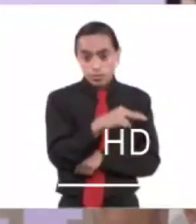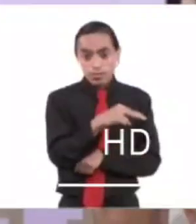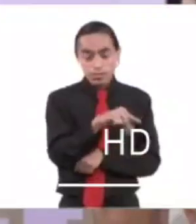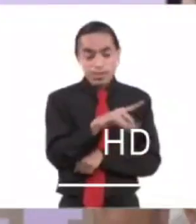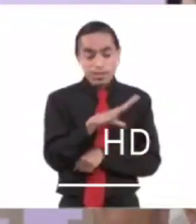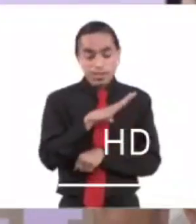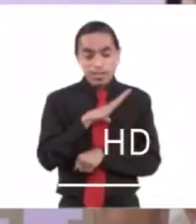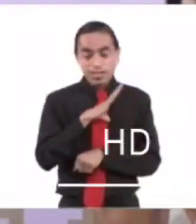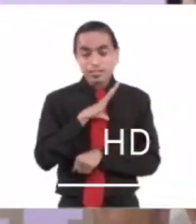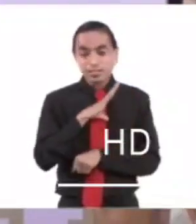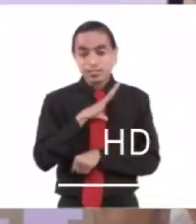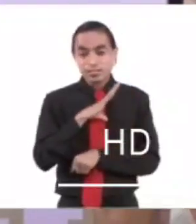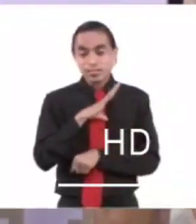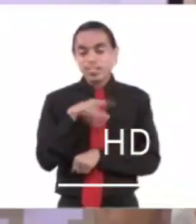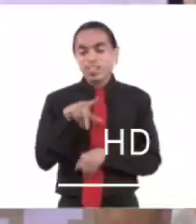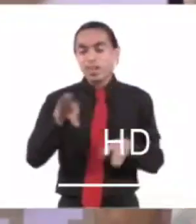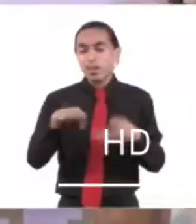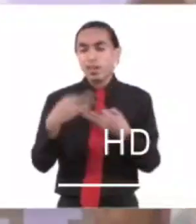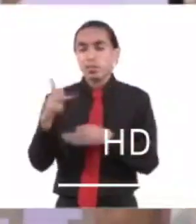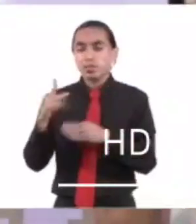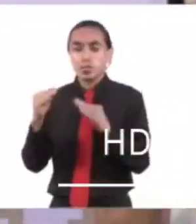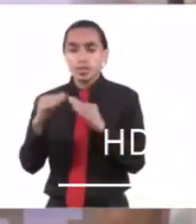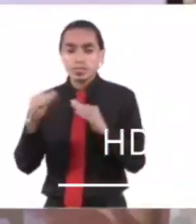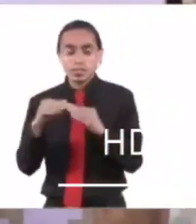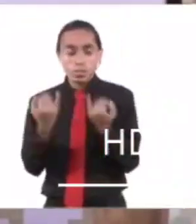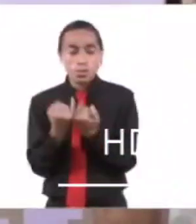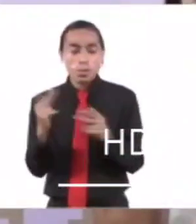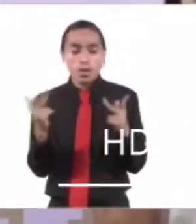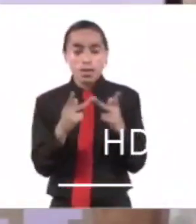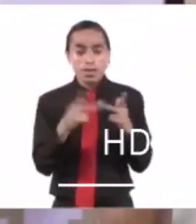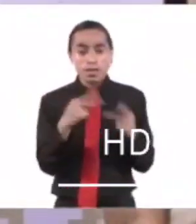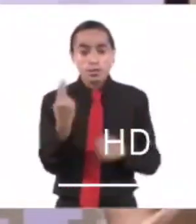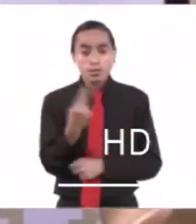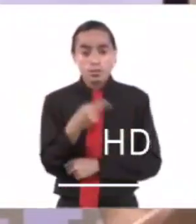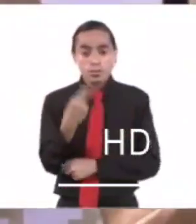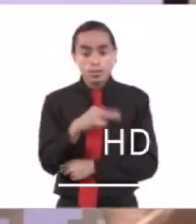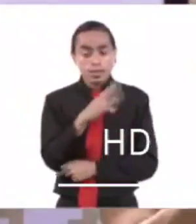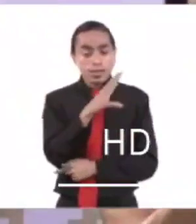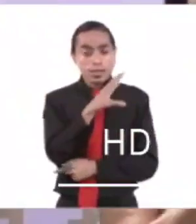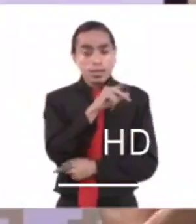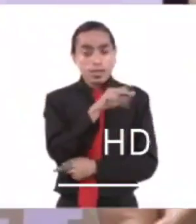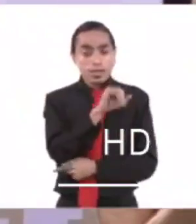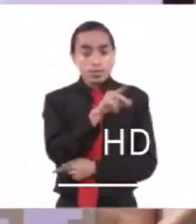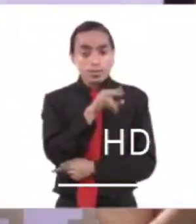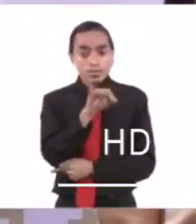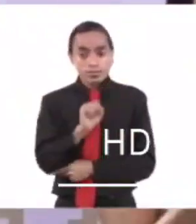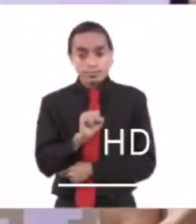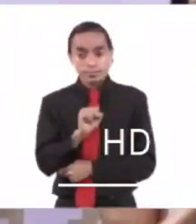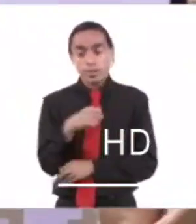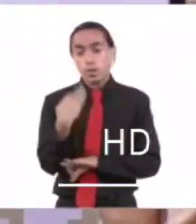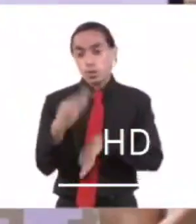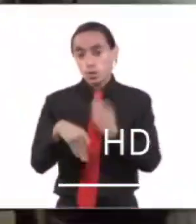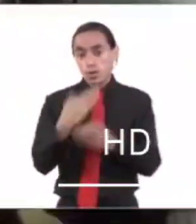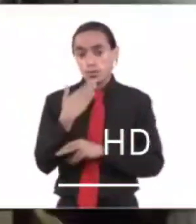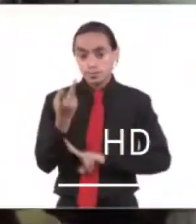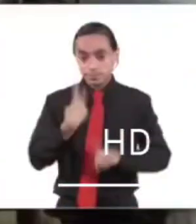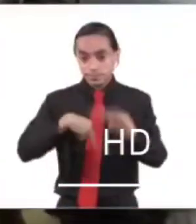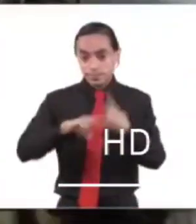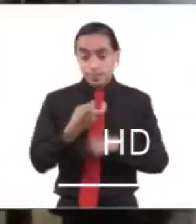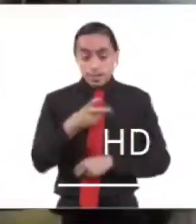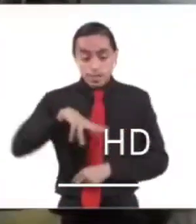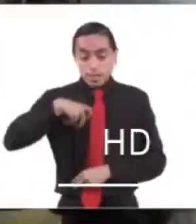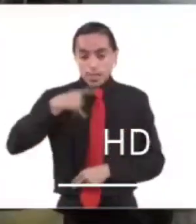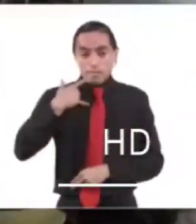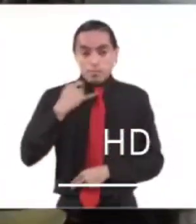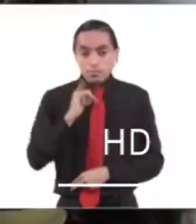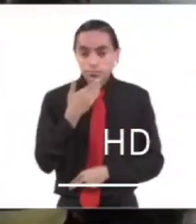vivía, Pilares Carlos Monsiváis. Así que bienvenidas y bienvenidos todos, y este esfuerzo ha sido un esfuerzo que va a